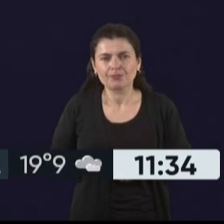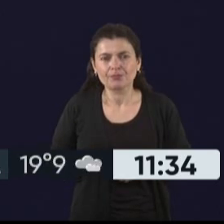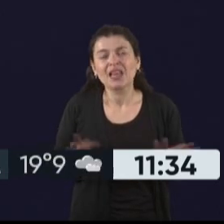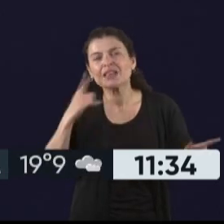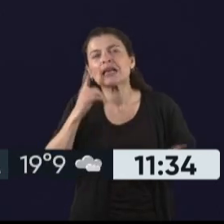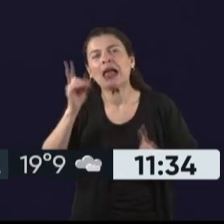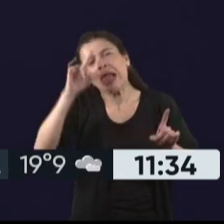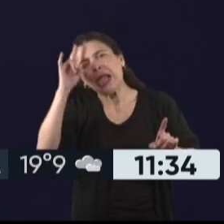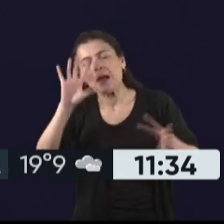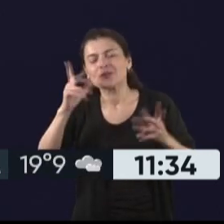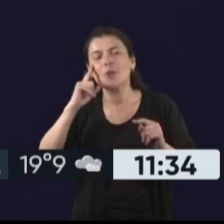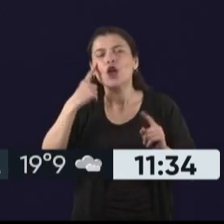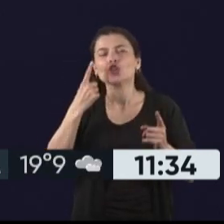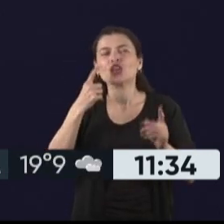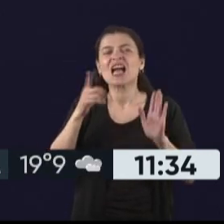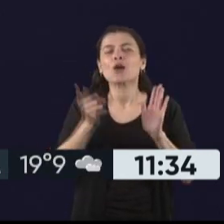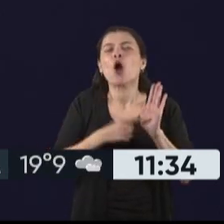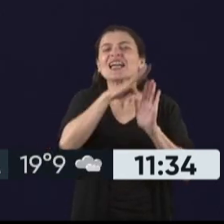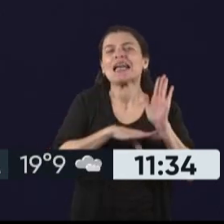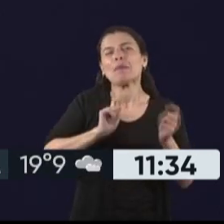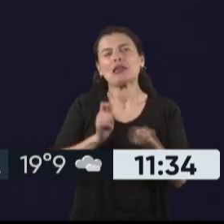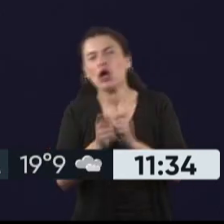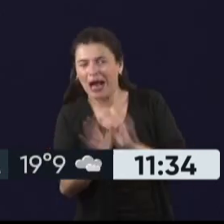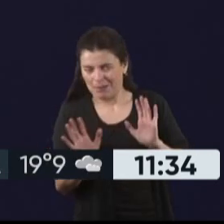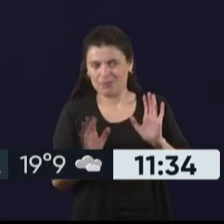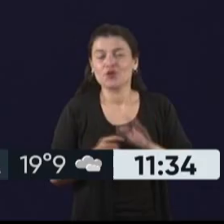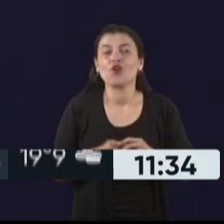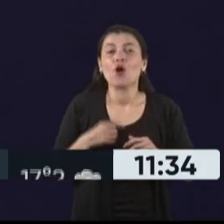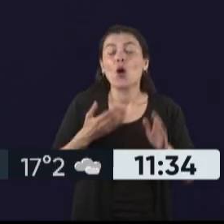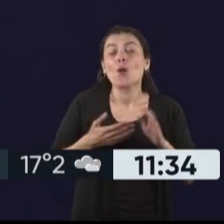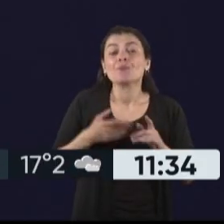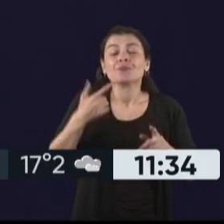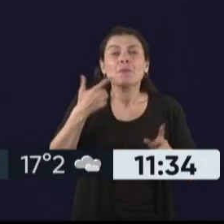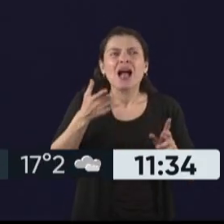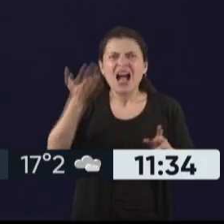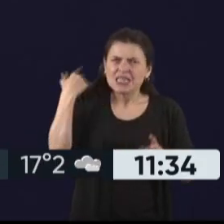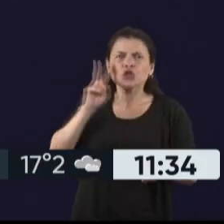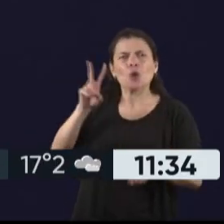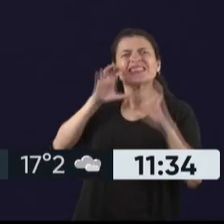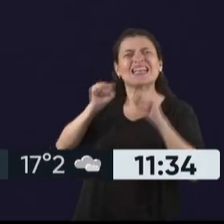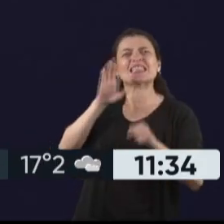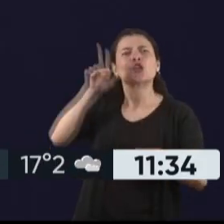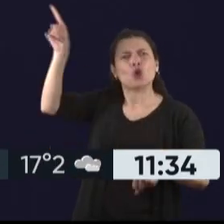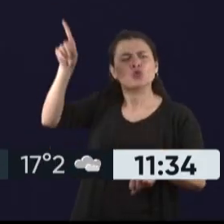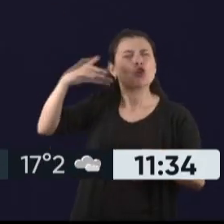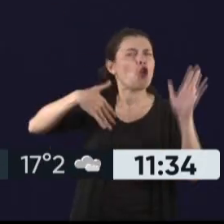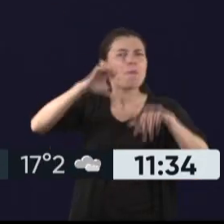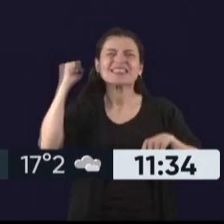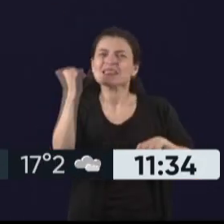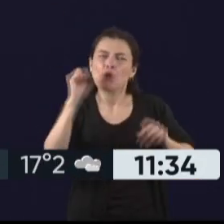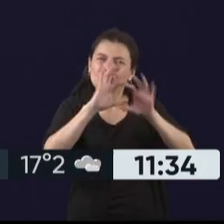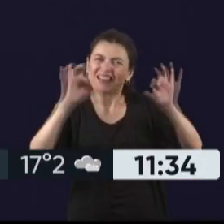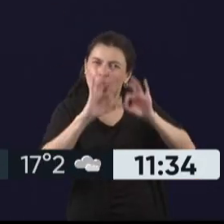tomar algunas libertades, algunas licencias. Creo que lo más relevante que dijo Bessent, que fueron todas cuestiones